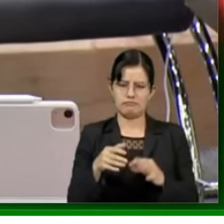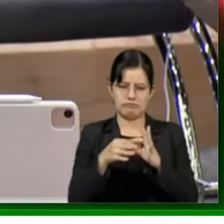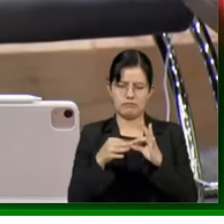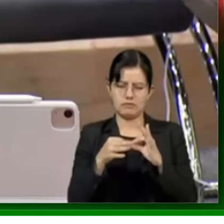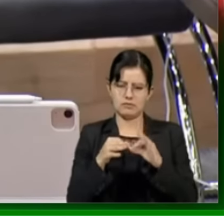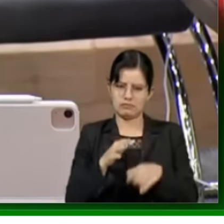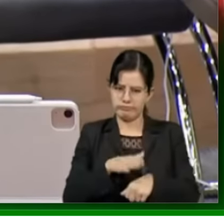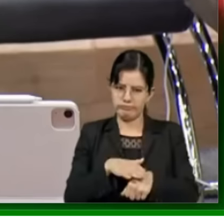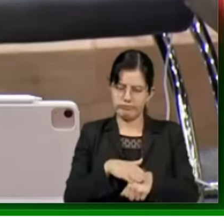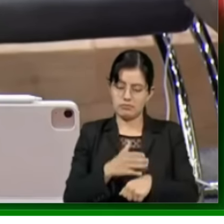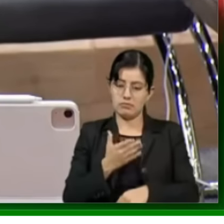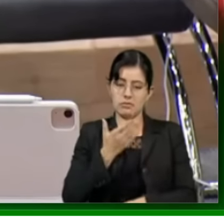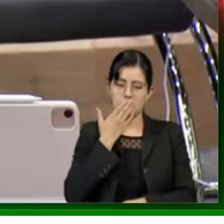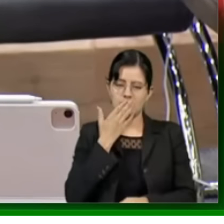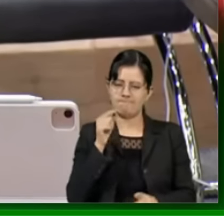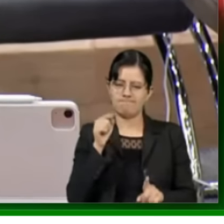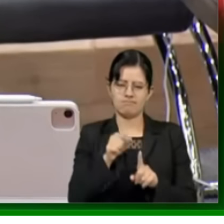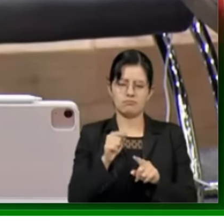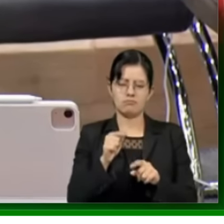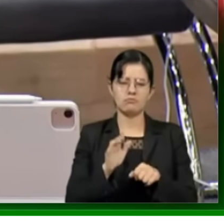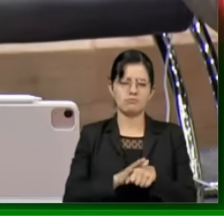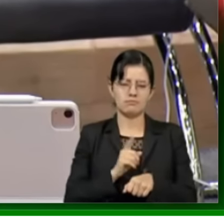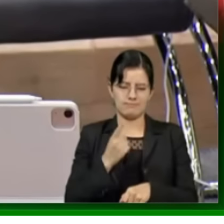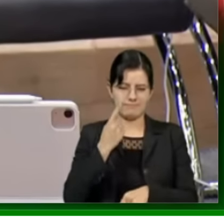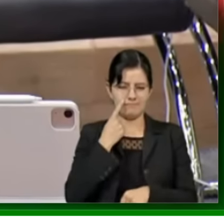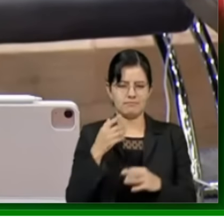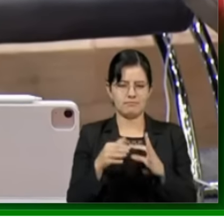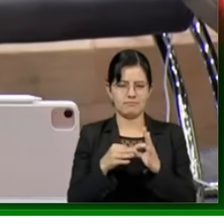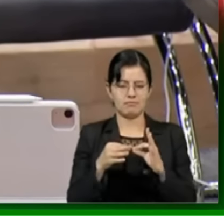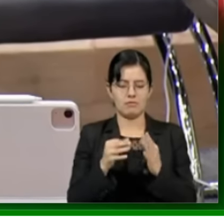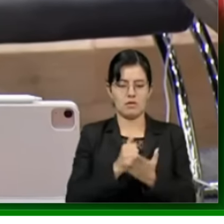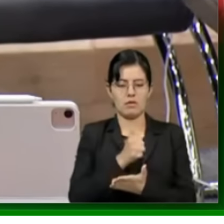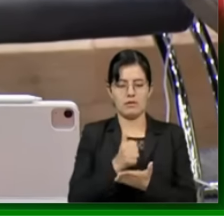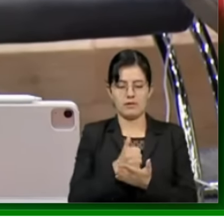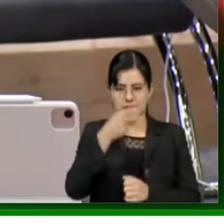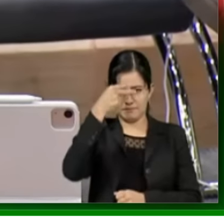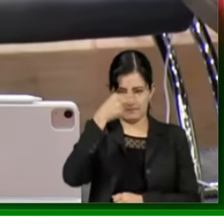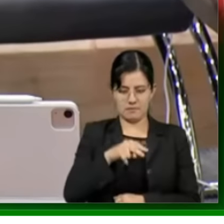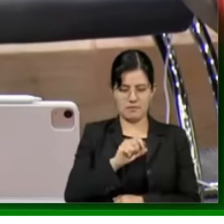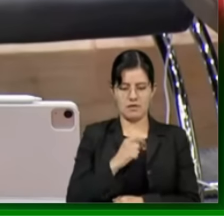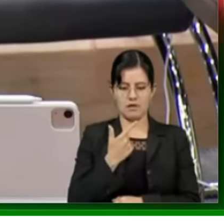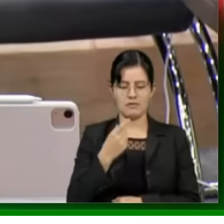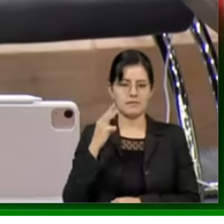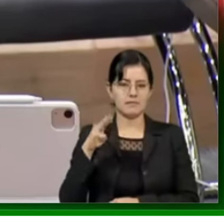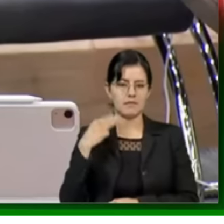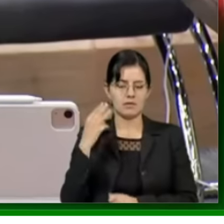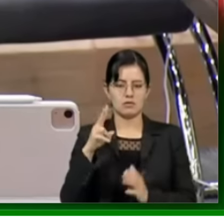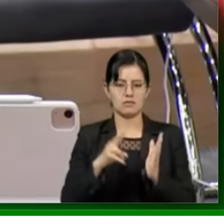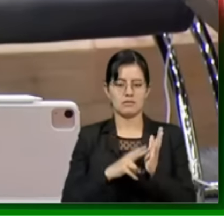oportuno que es el siguiente Ciudad de México a 27 de marzo del